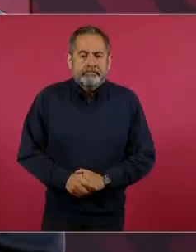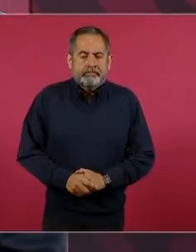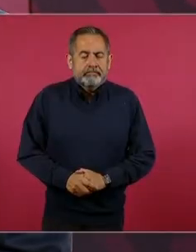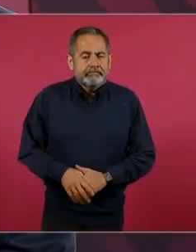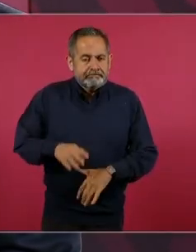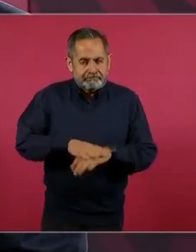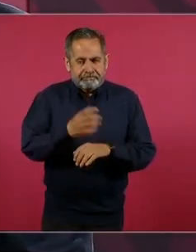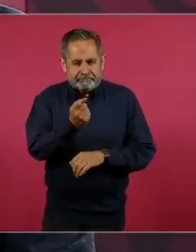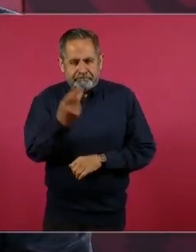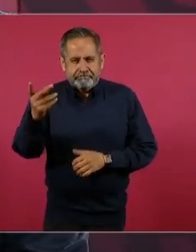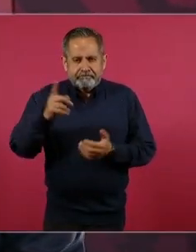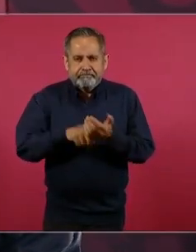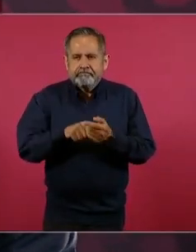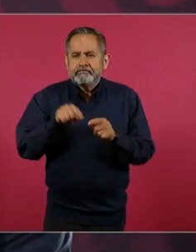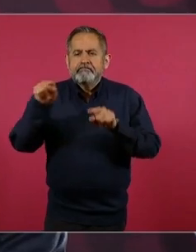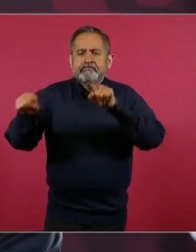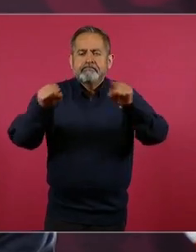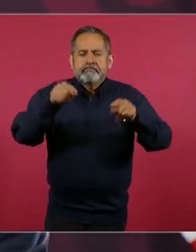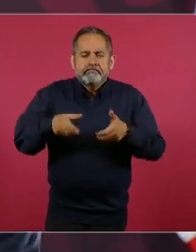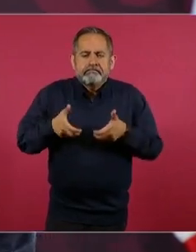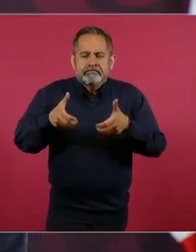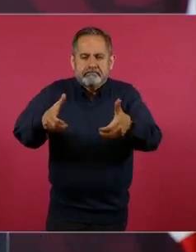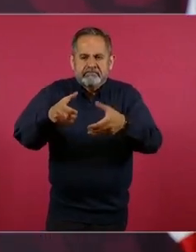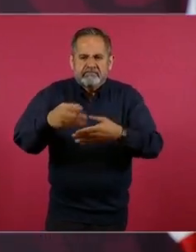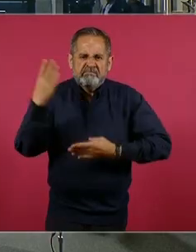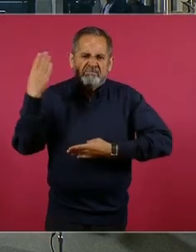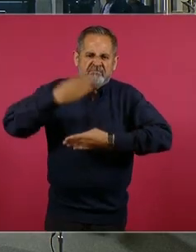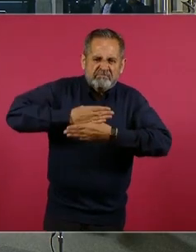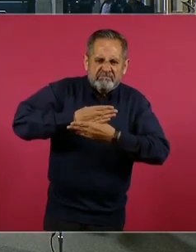de algunos abogados,